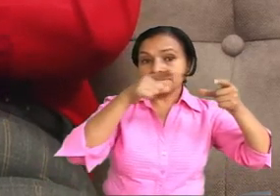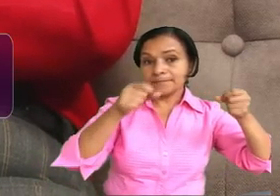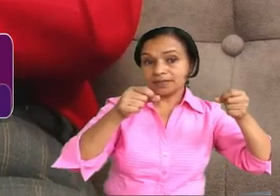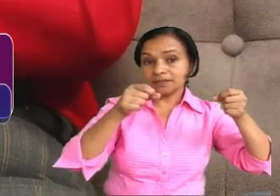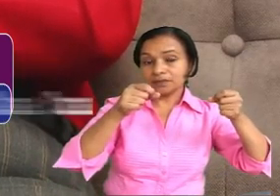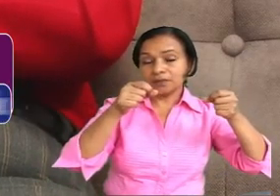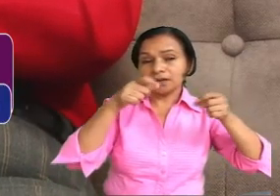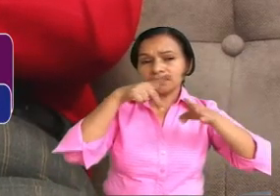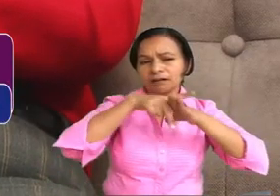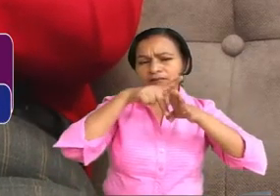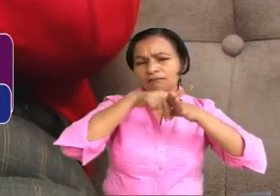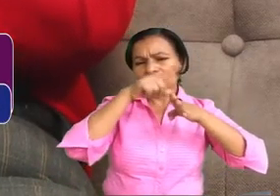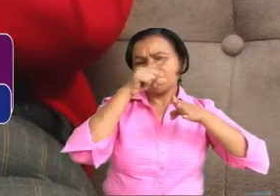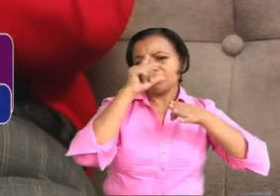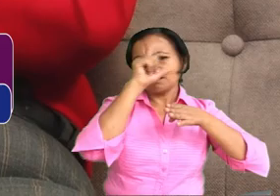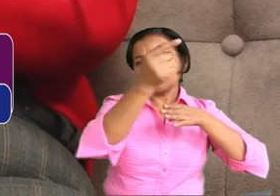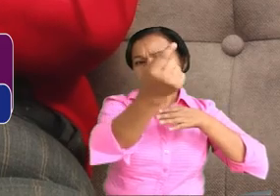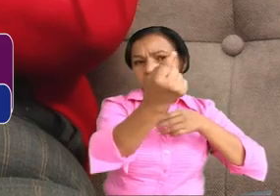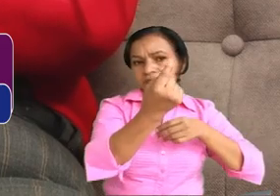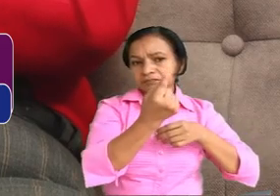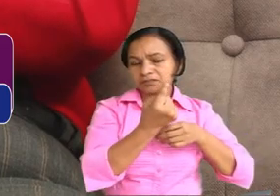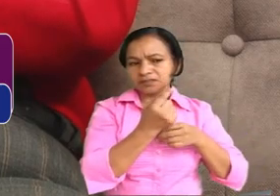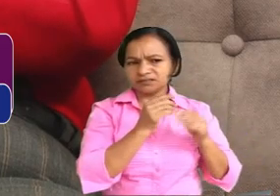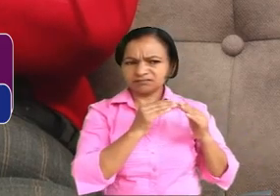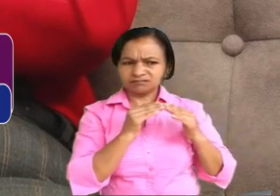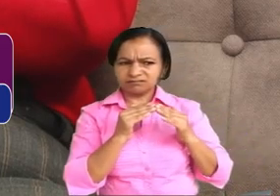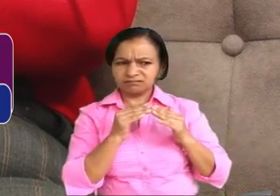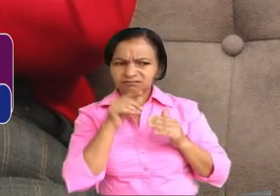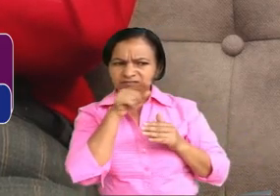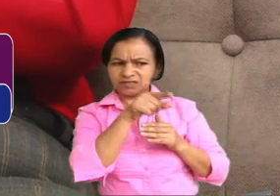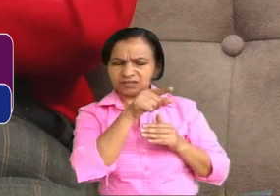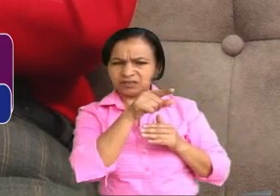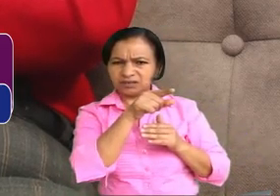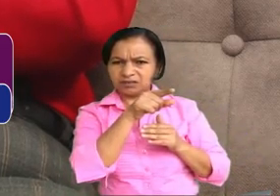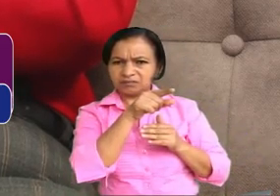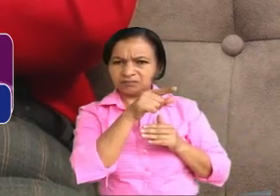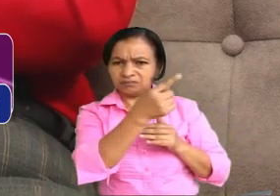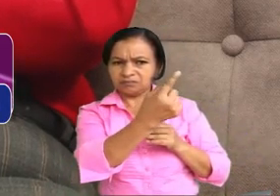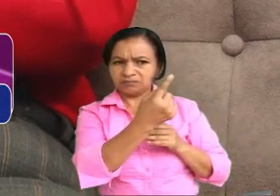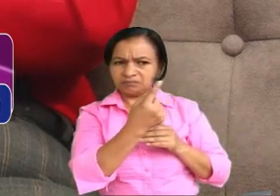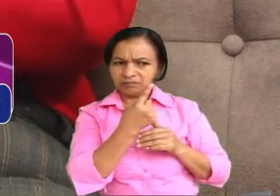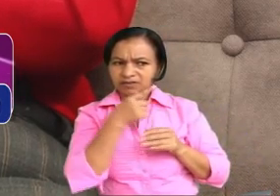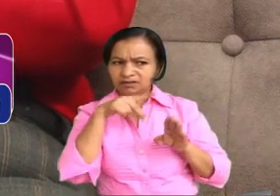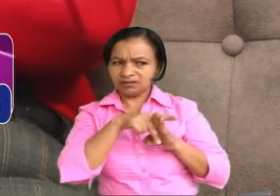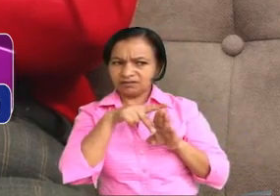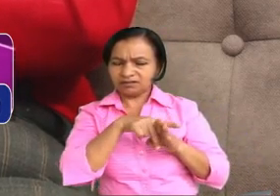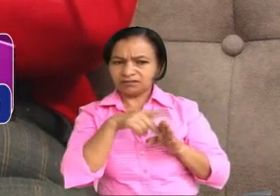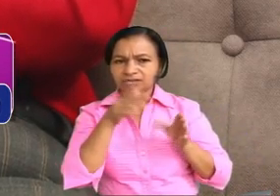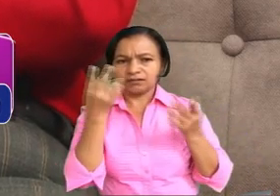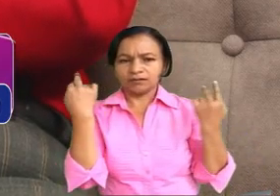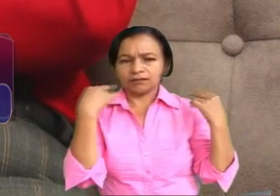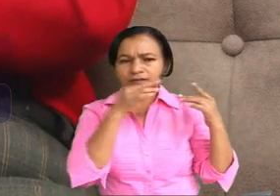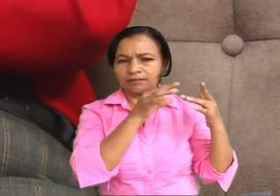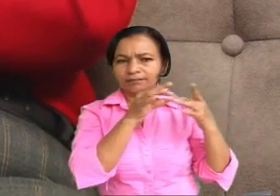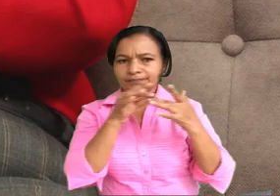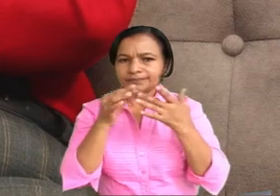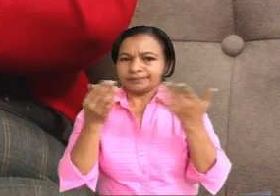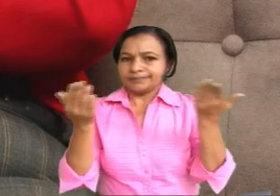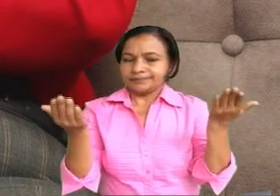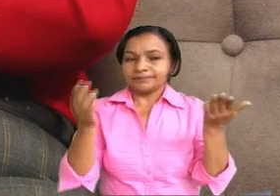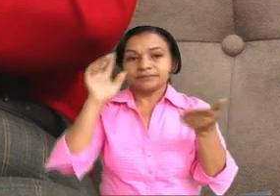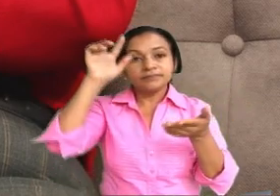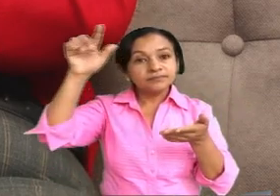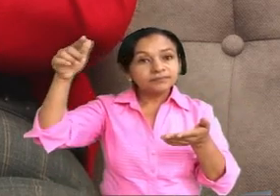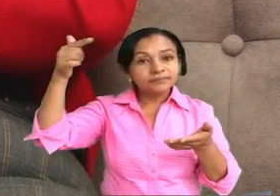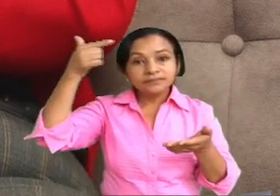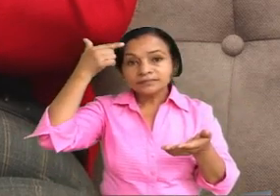rural, en la zona urbana te dice, mira, viene la montera a estudiar, y aún sea profesional. Este gobierno,